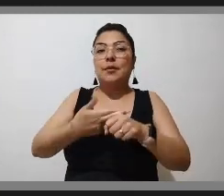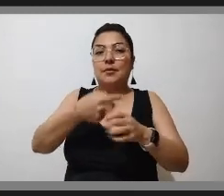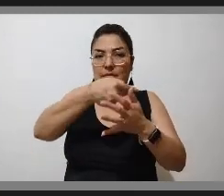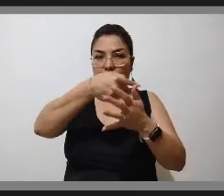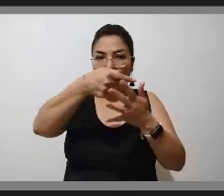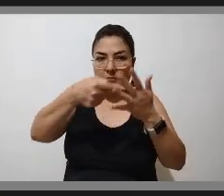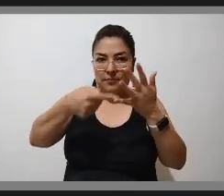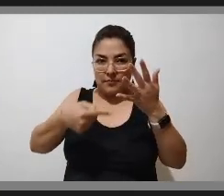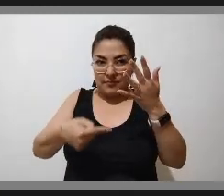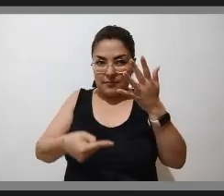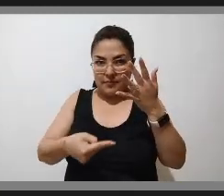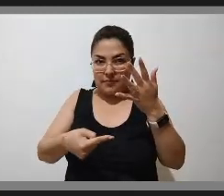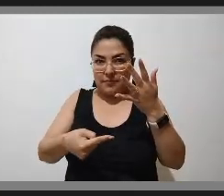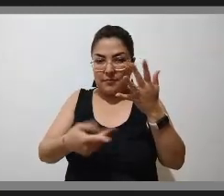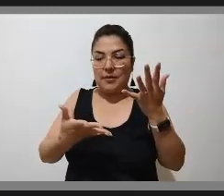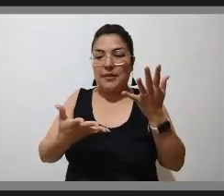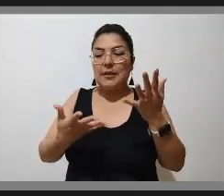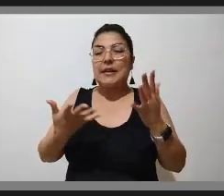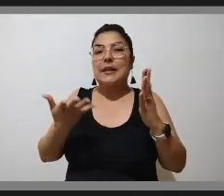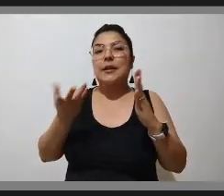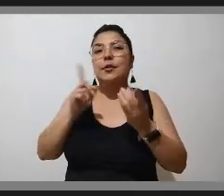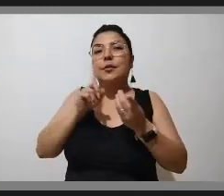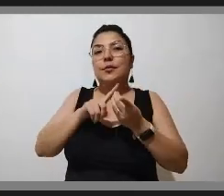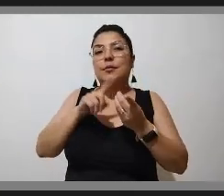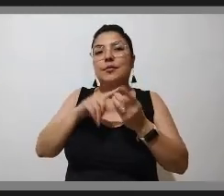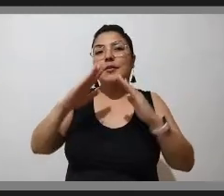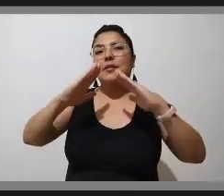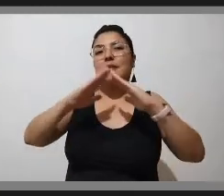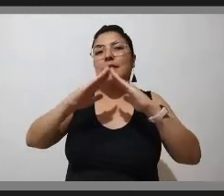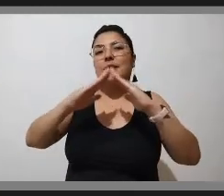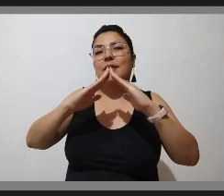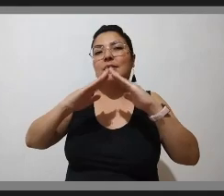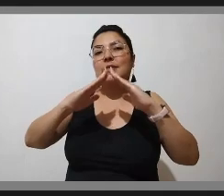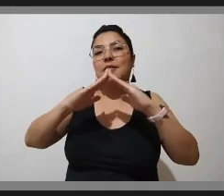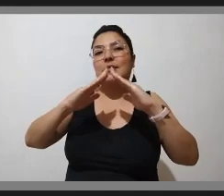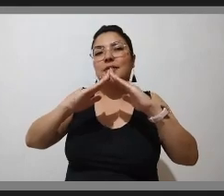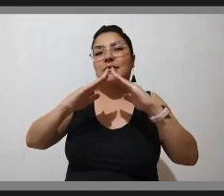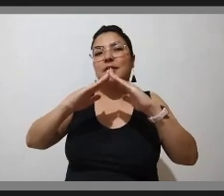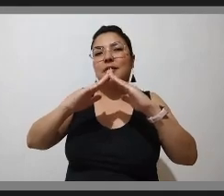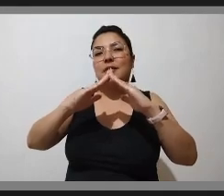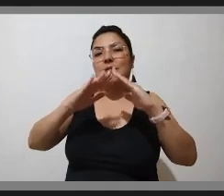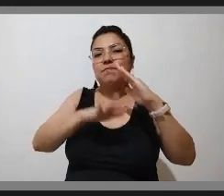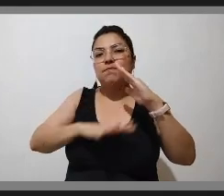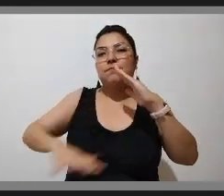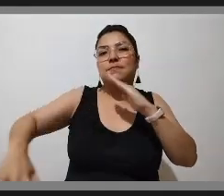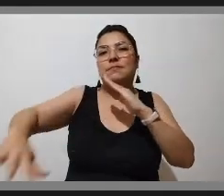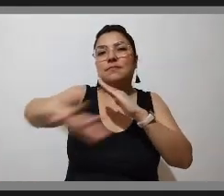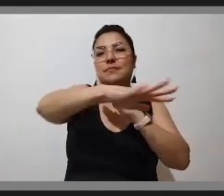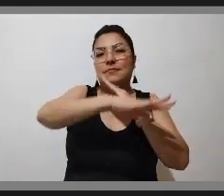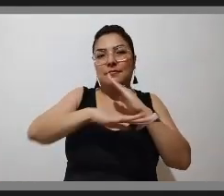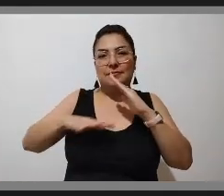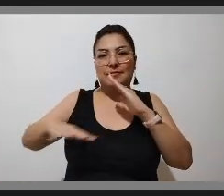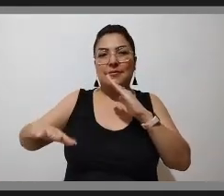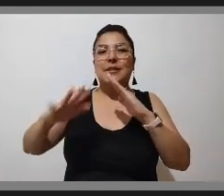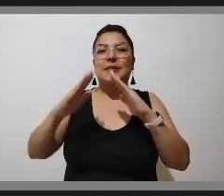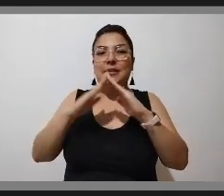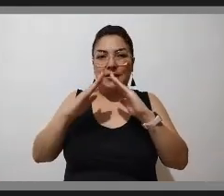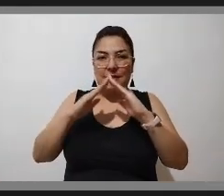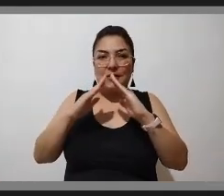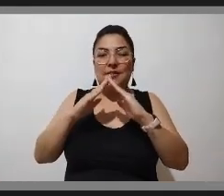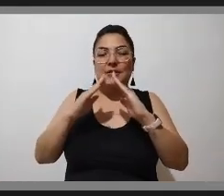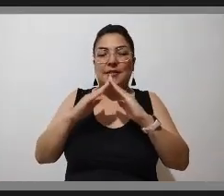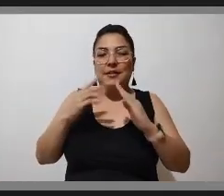ámbito doméstico recaen en las mujeres, ¿sí? Que históricamente se nos ha asignado en los